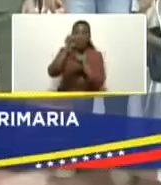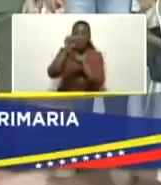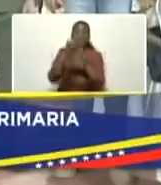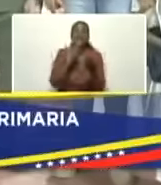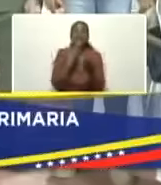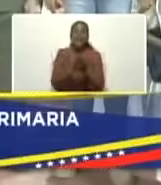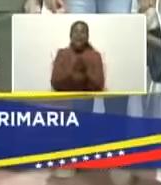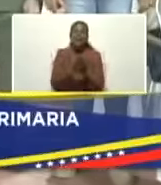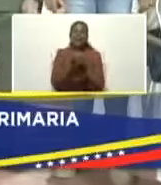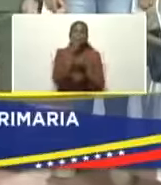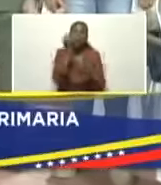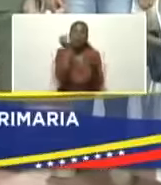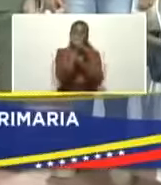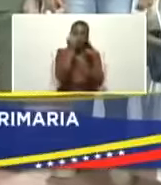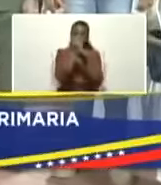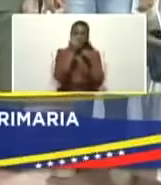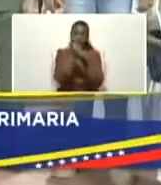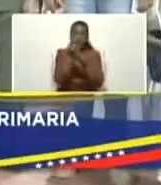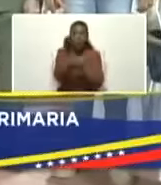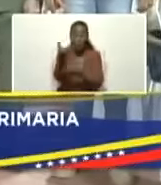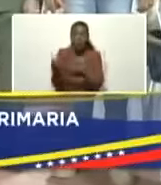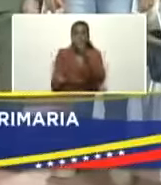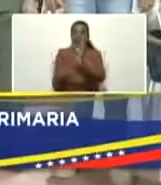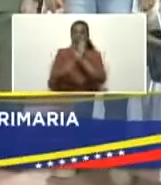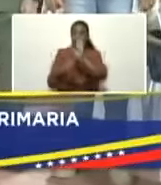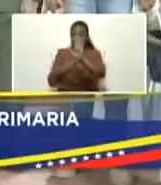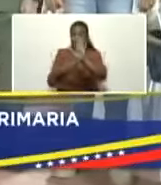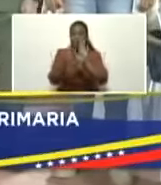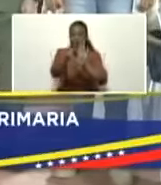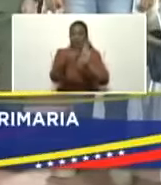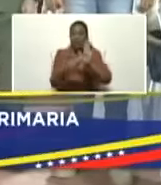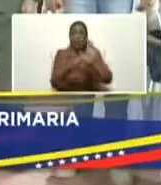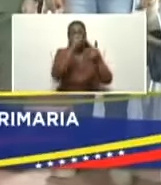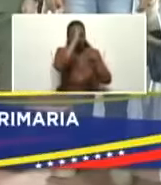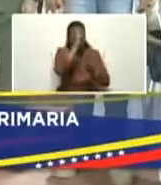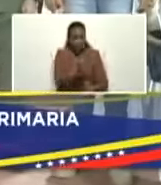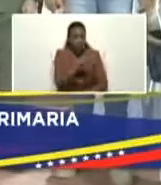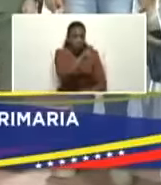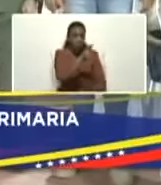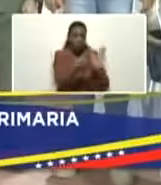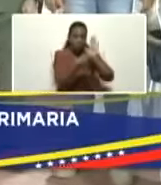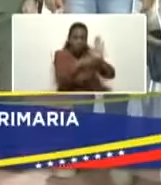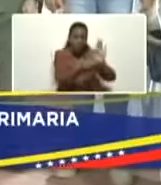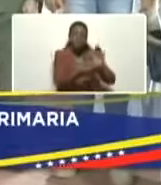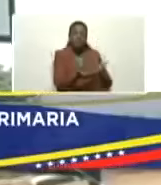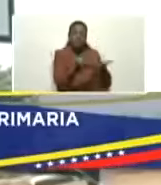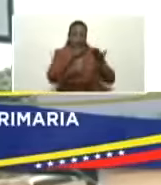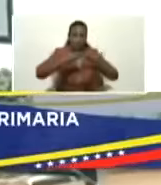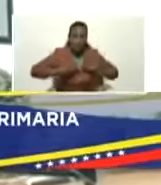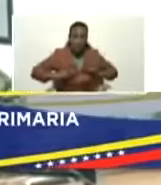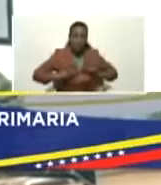Gracias por el buen gobierno que usted representa dignamente.